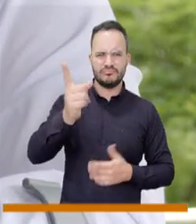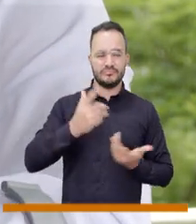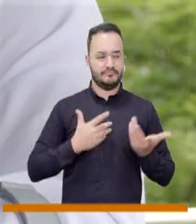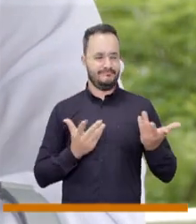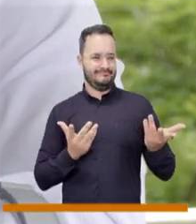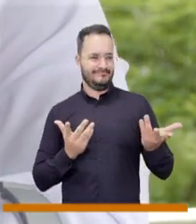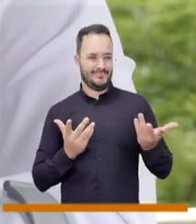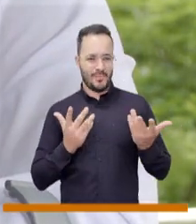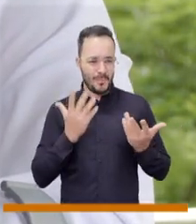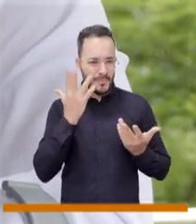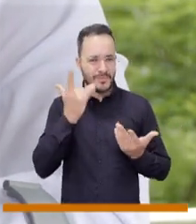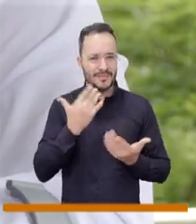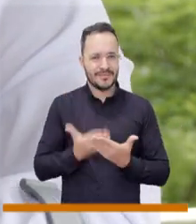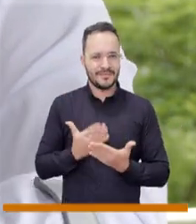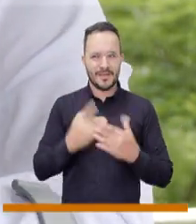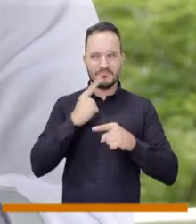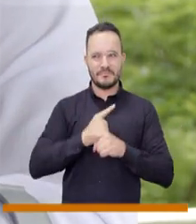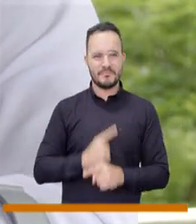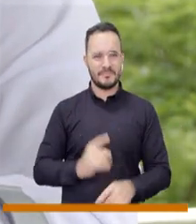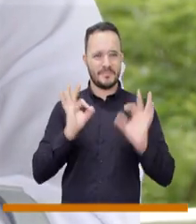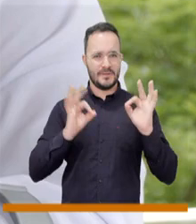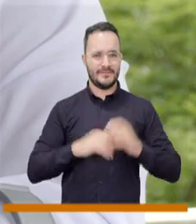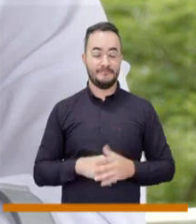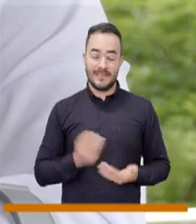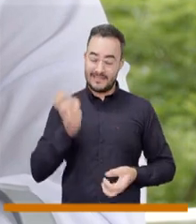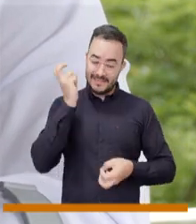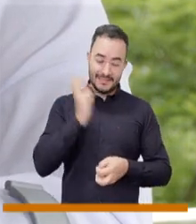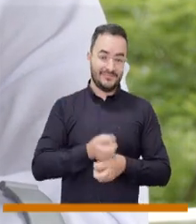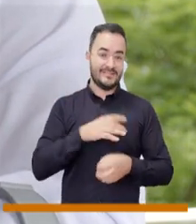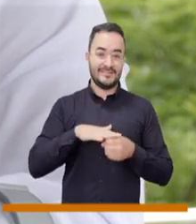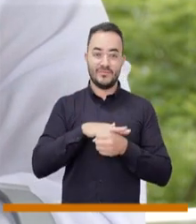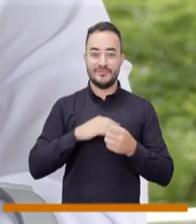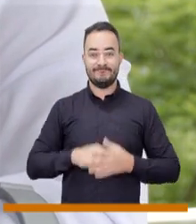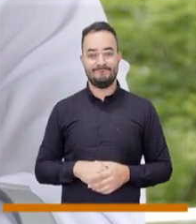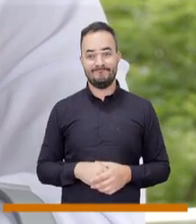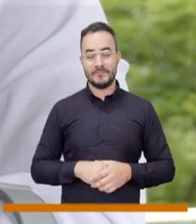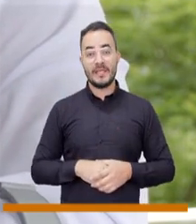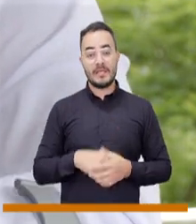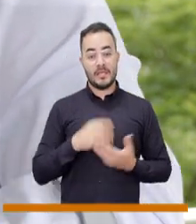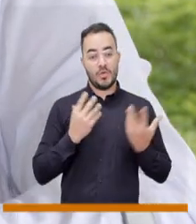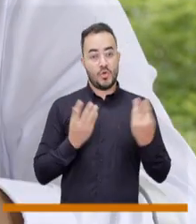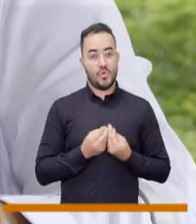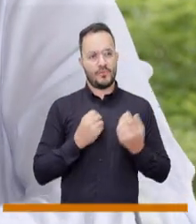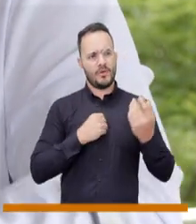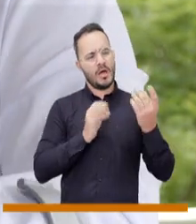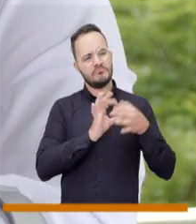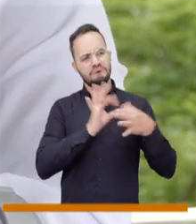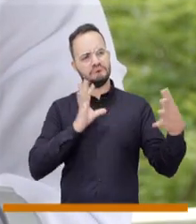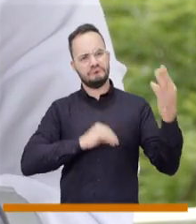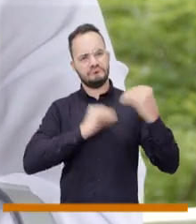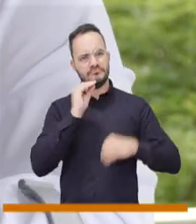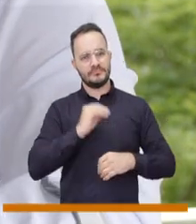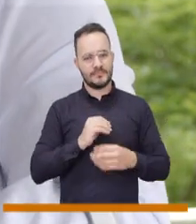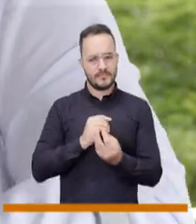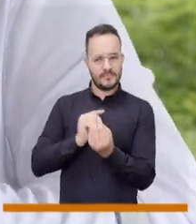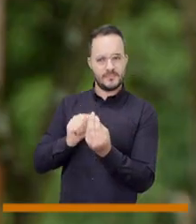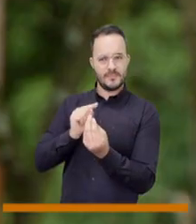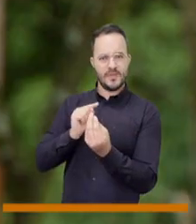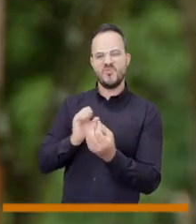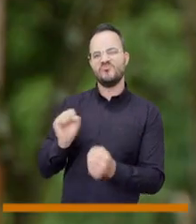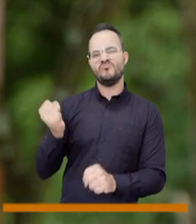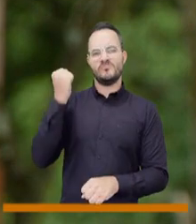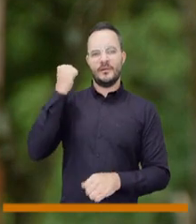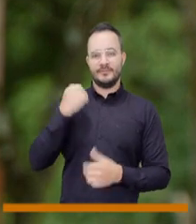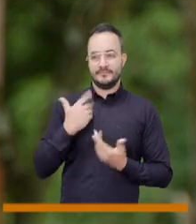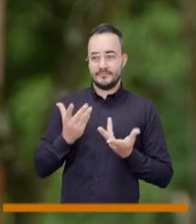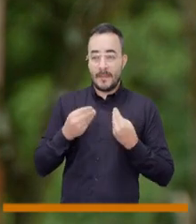Entonces ha sido muy difícil esta situación y realmente la mezquindad en la oposición lo único que